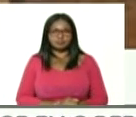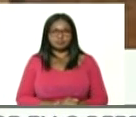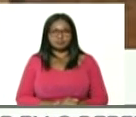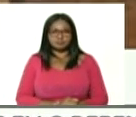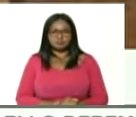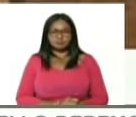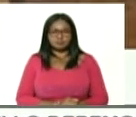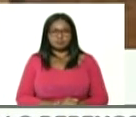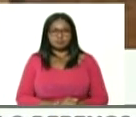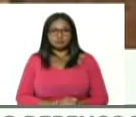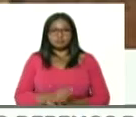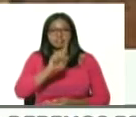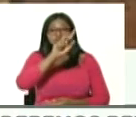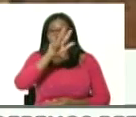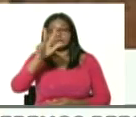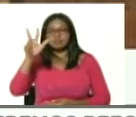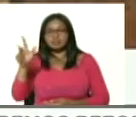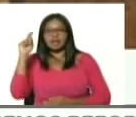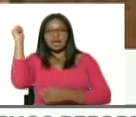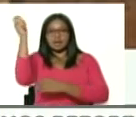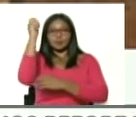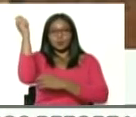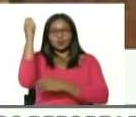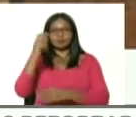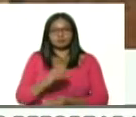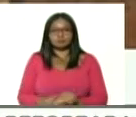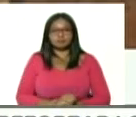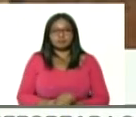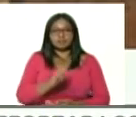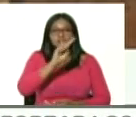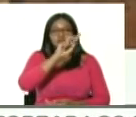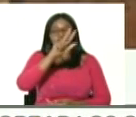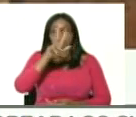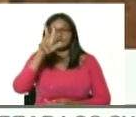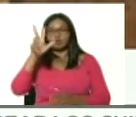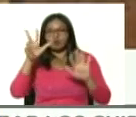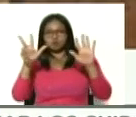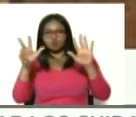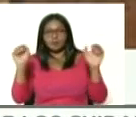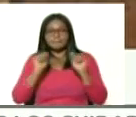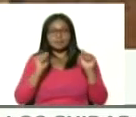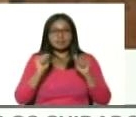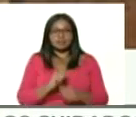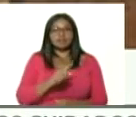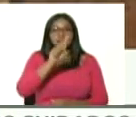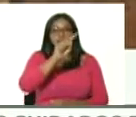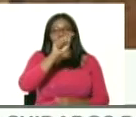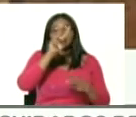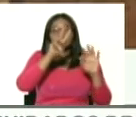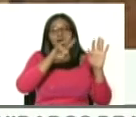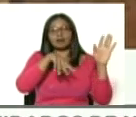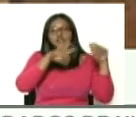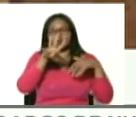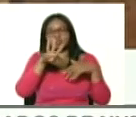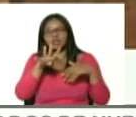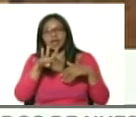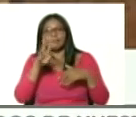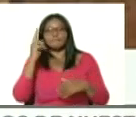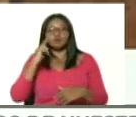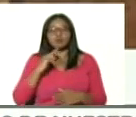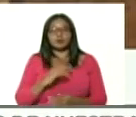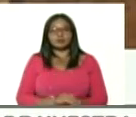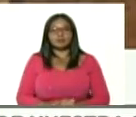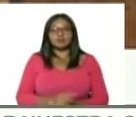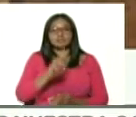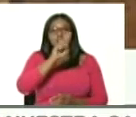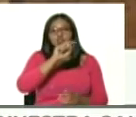Portuguesa, 133 en Apure, 138 en Mérida, 114 en Bolívar, 113 en